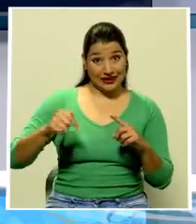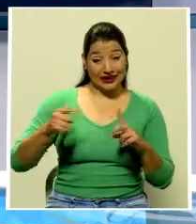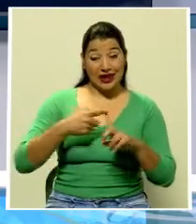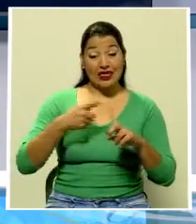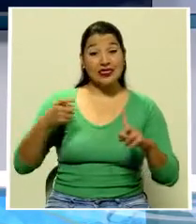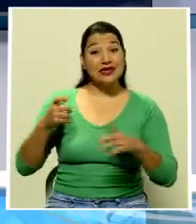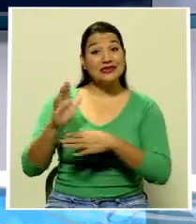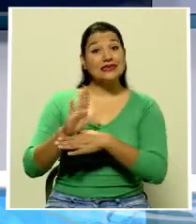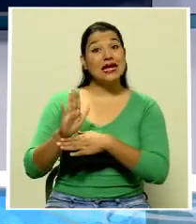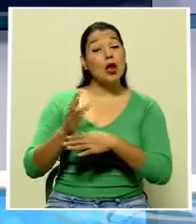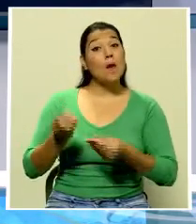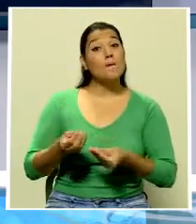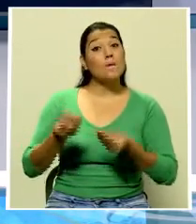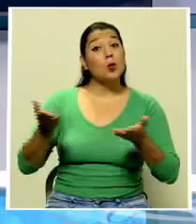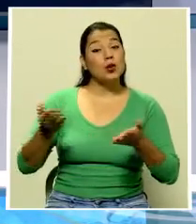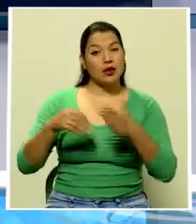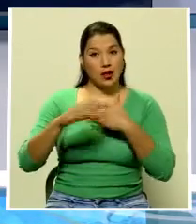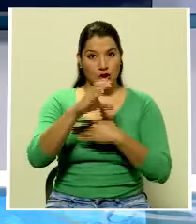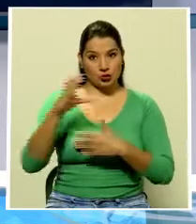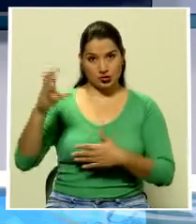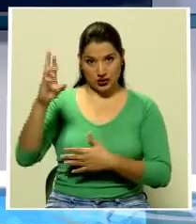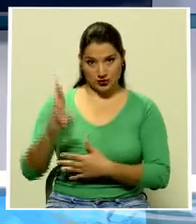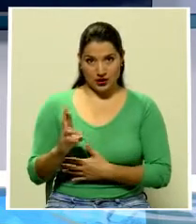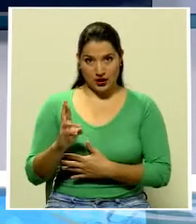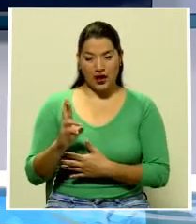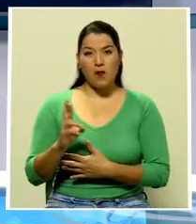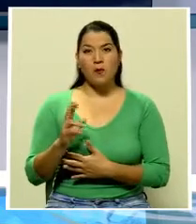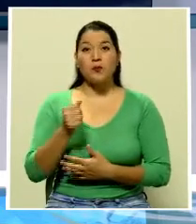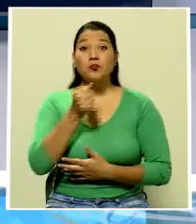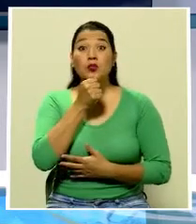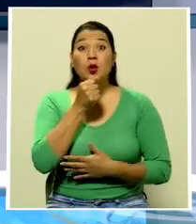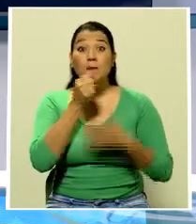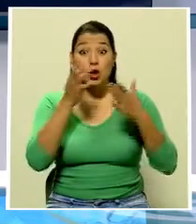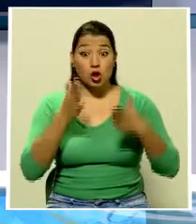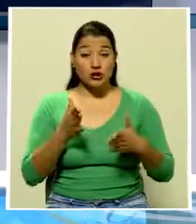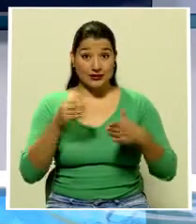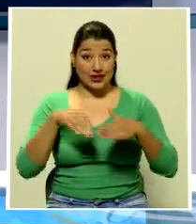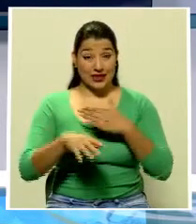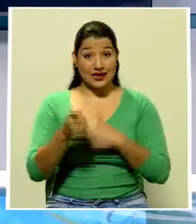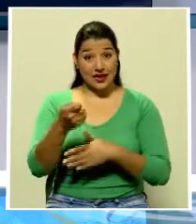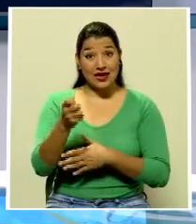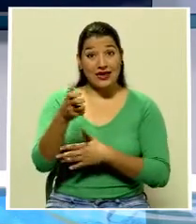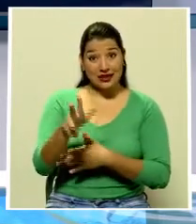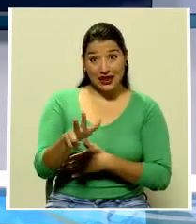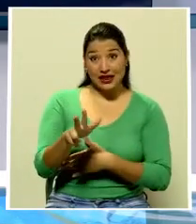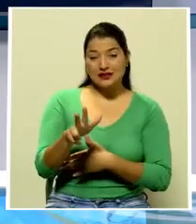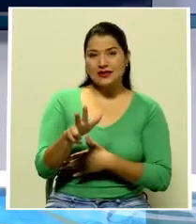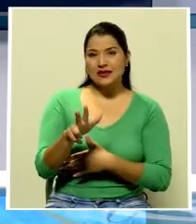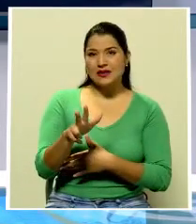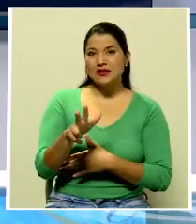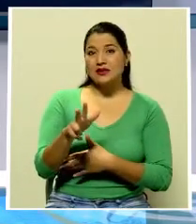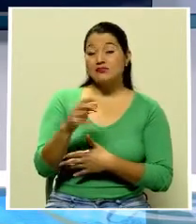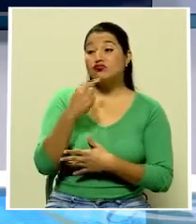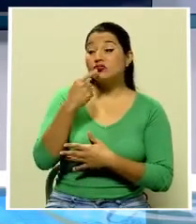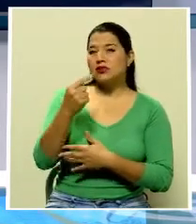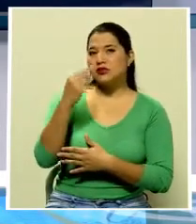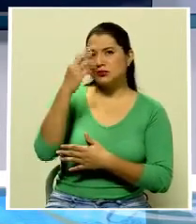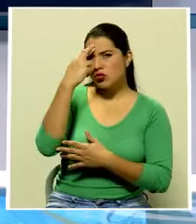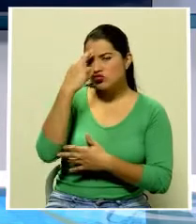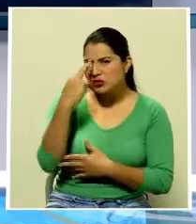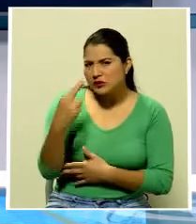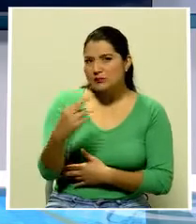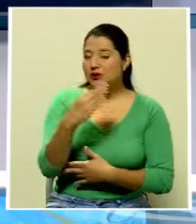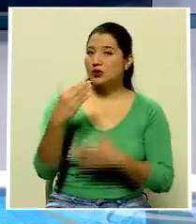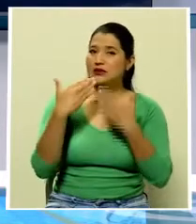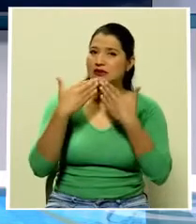la Televisión Pública de Costa Rica, los periodistas de Canal 13 enviamos nuestro respeto y